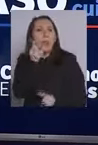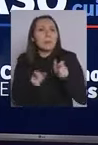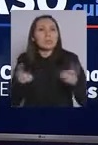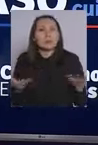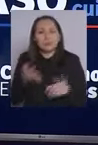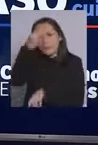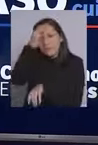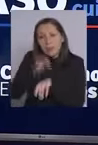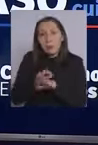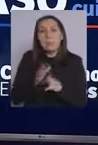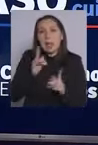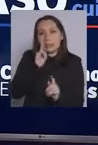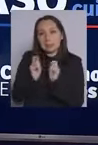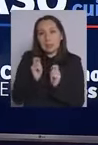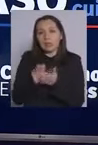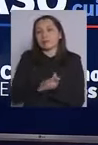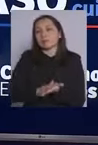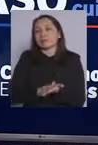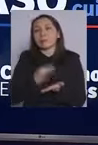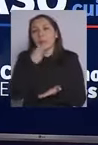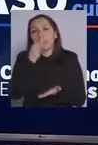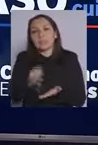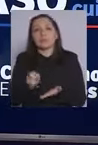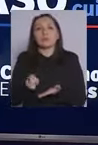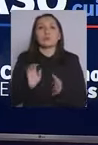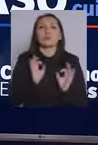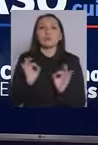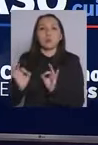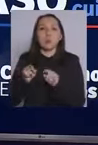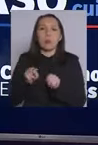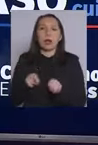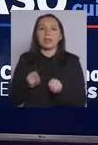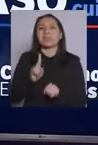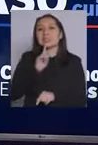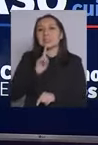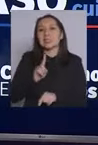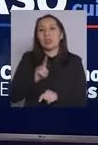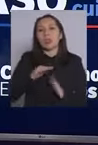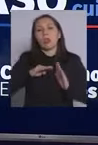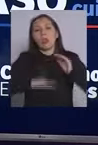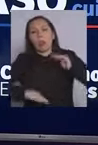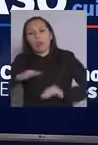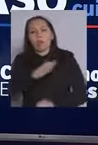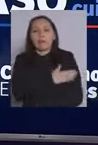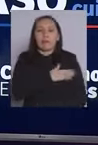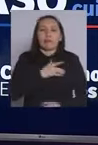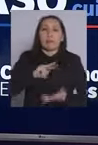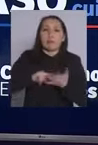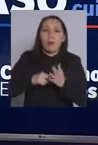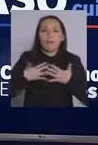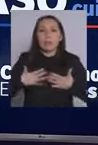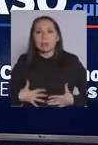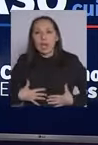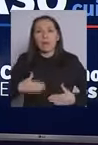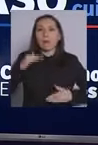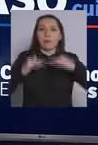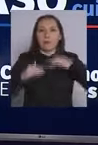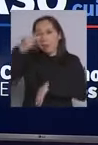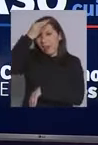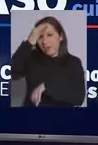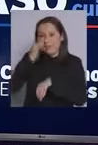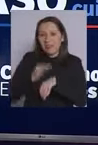los pacientes más riesgosos, es decir, de quienes normalmente están descompensados a propósito de su